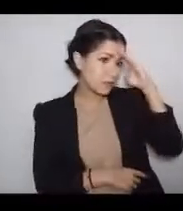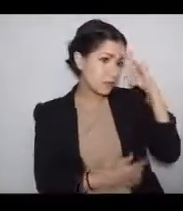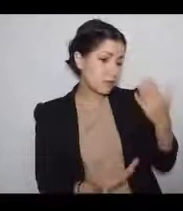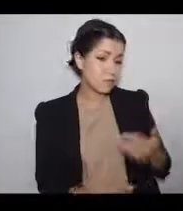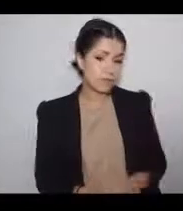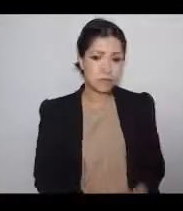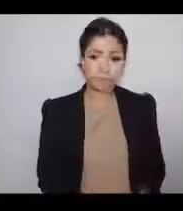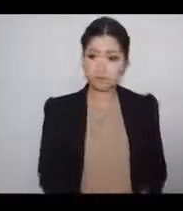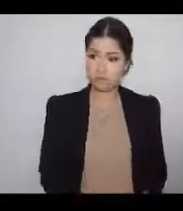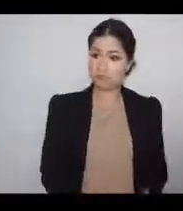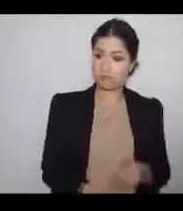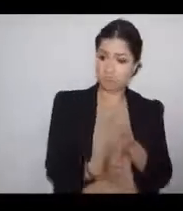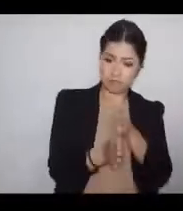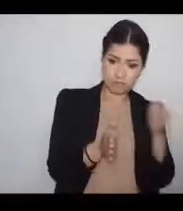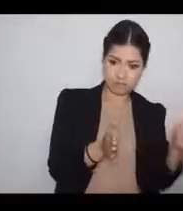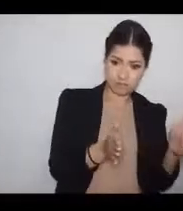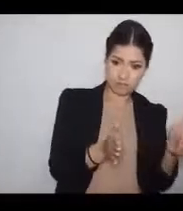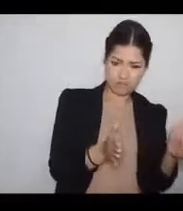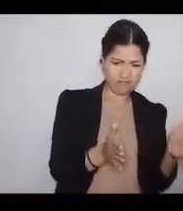¿Posteriori? ¿Mm? Mis huevos.